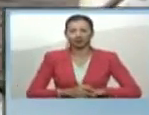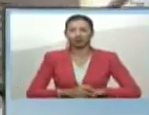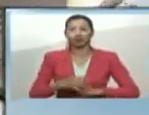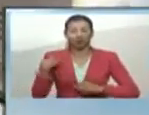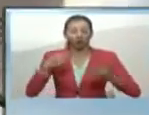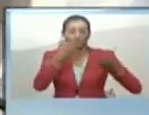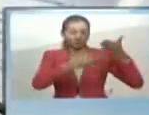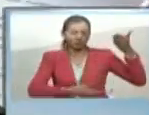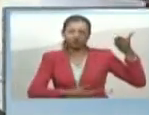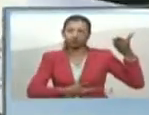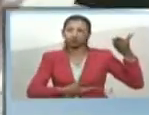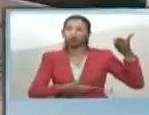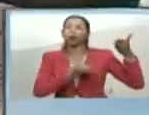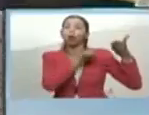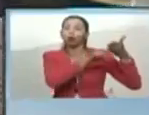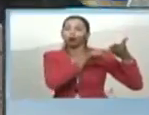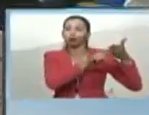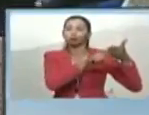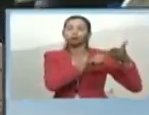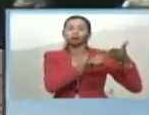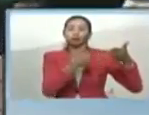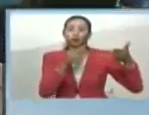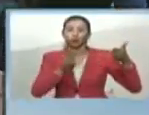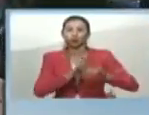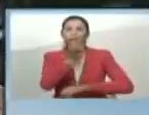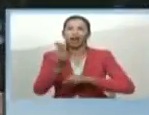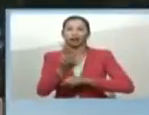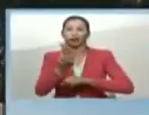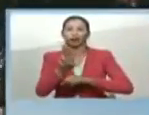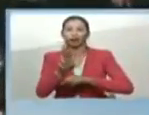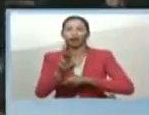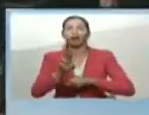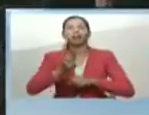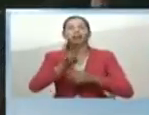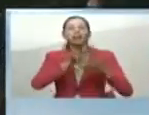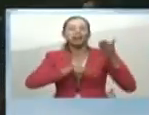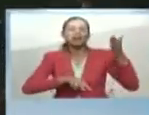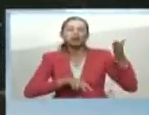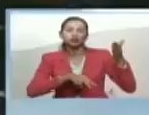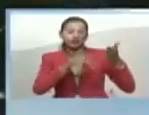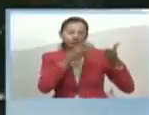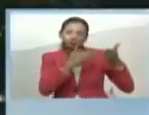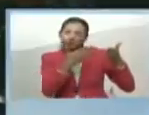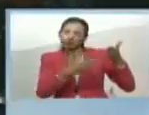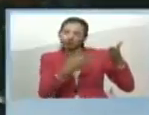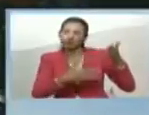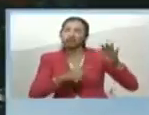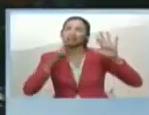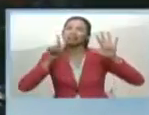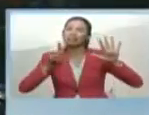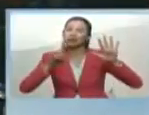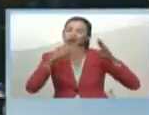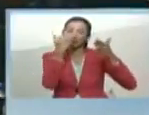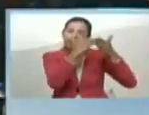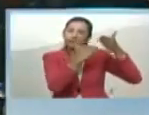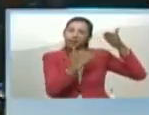utilizaron la metodología de la revisión seis puntos allí